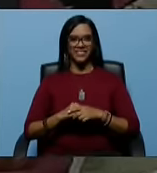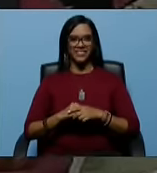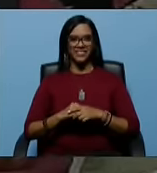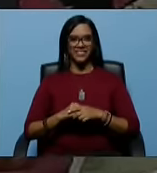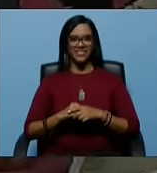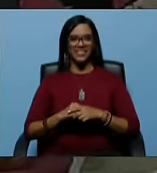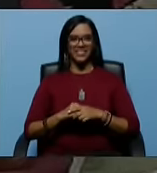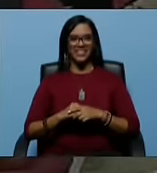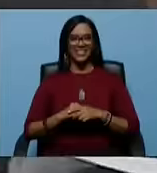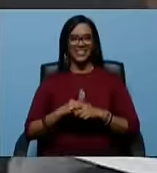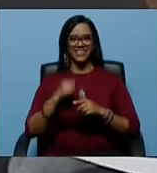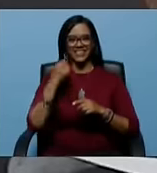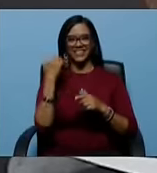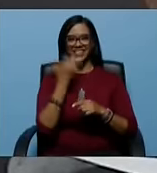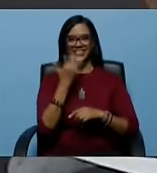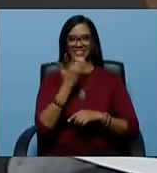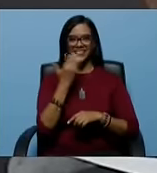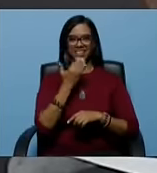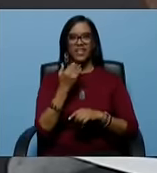Bueno, yo...